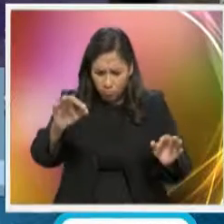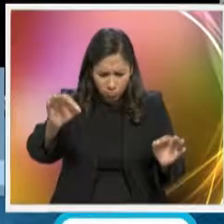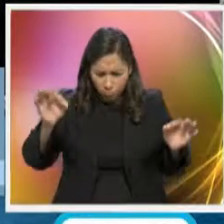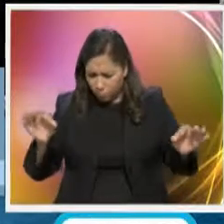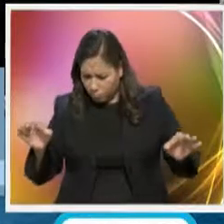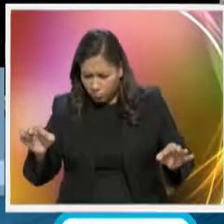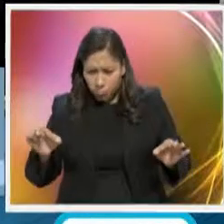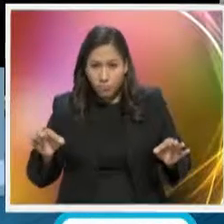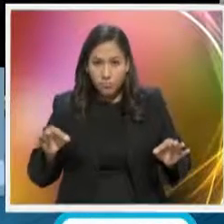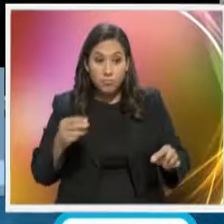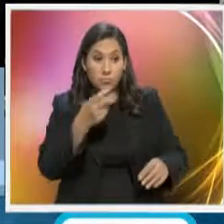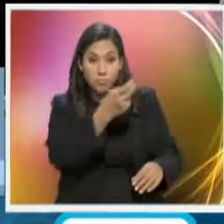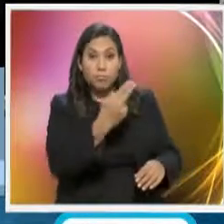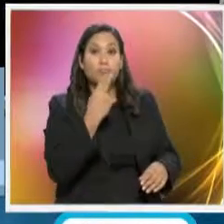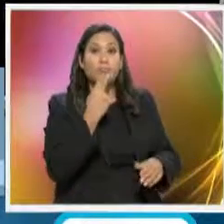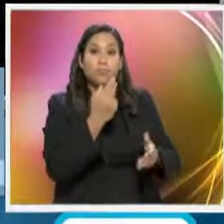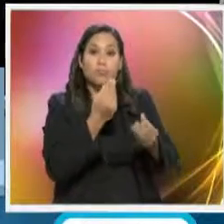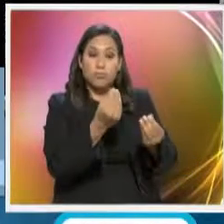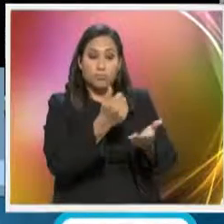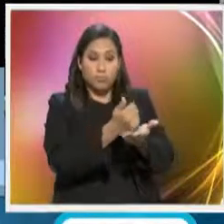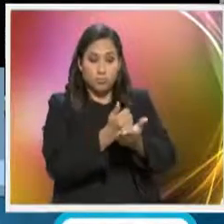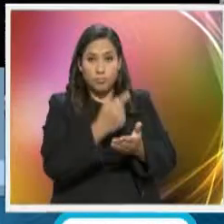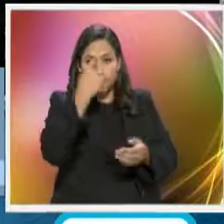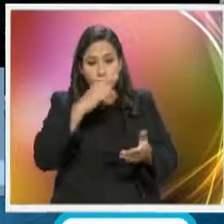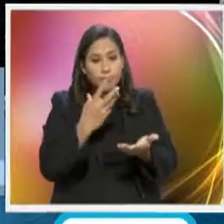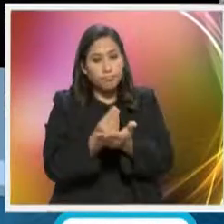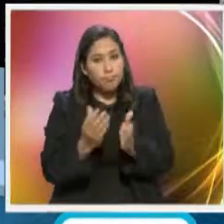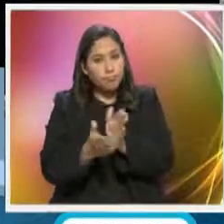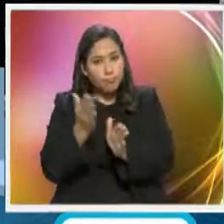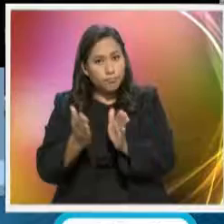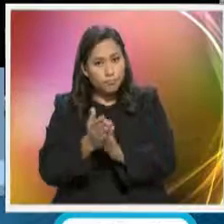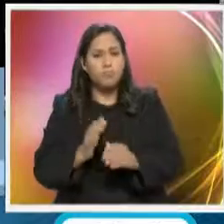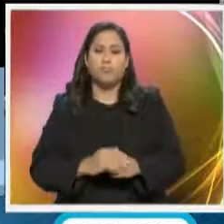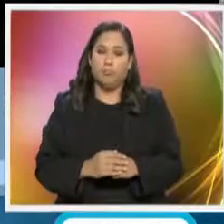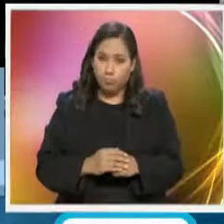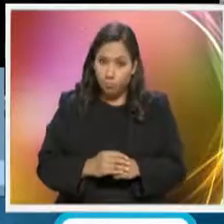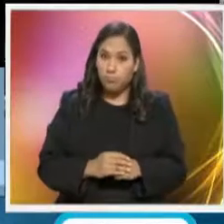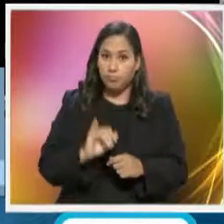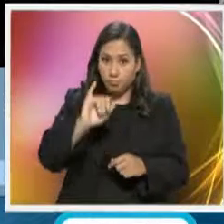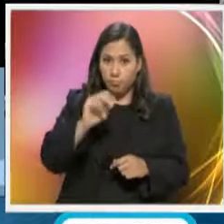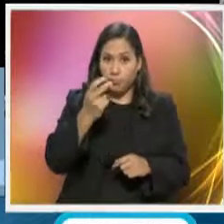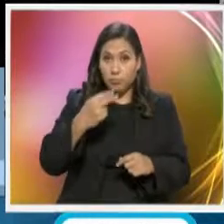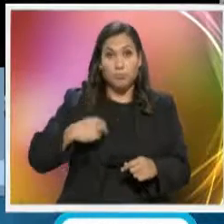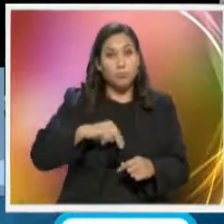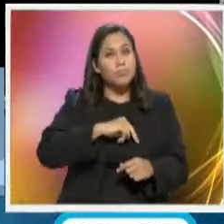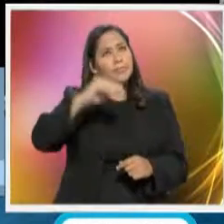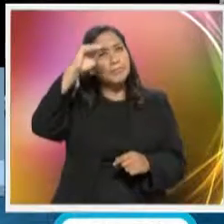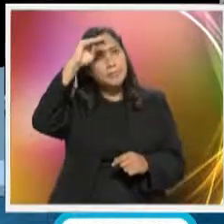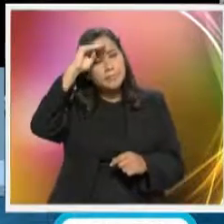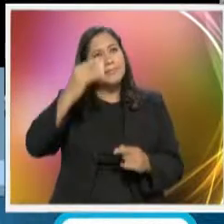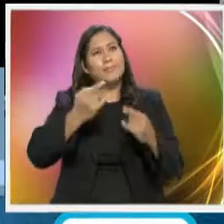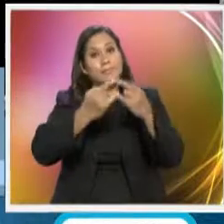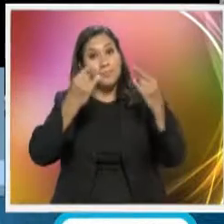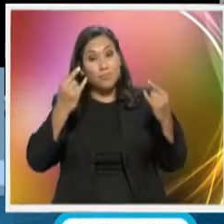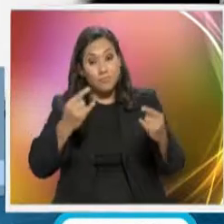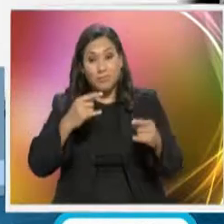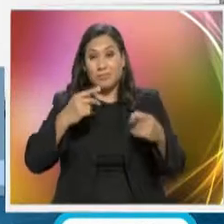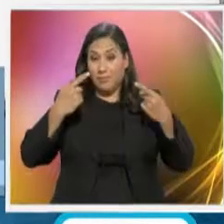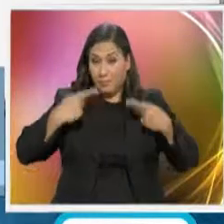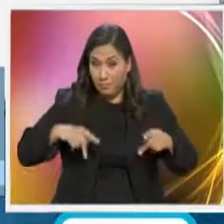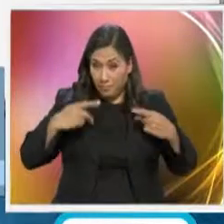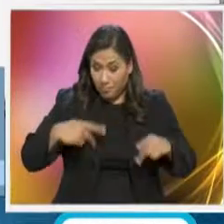funciona muchísimo, es una herramienta muy importante para todo esto, ¿no? Sí, lo que consideramos fue que en la historia de la